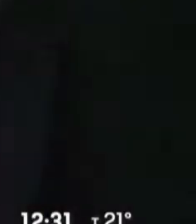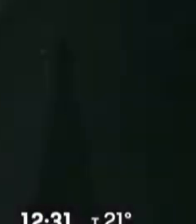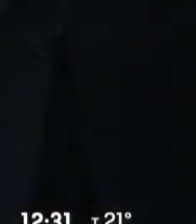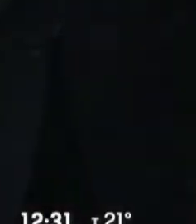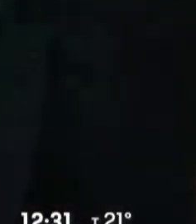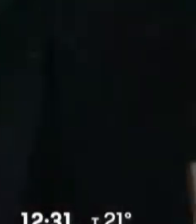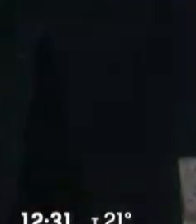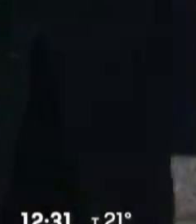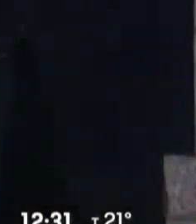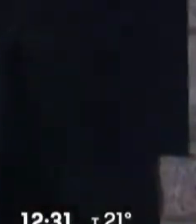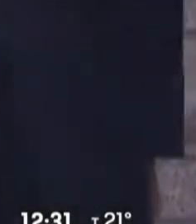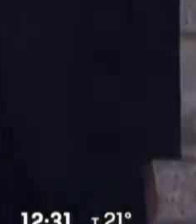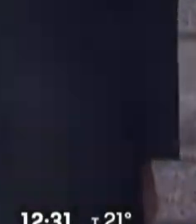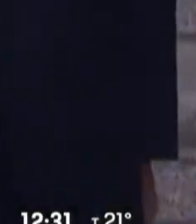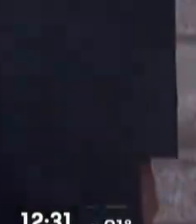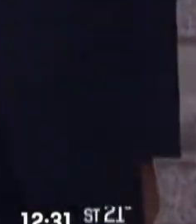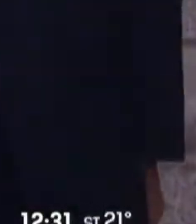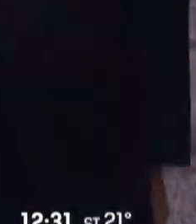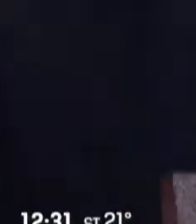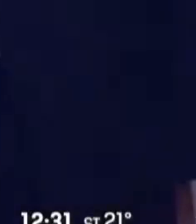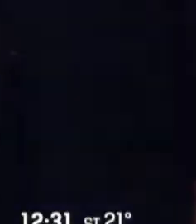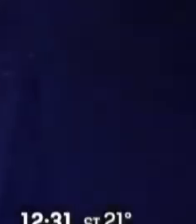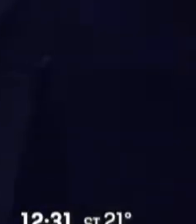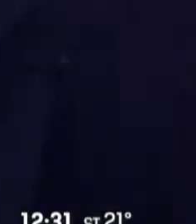Viene a traernos el mensaje de la paz.